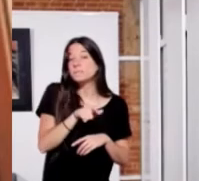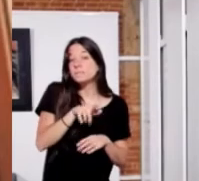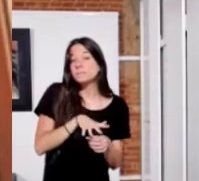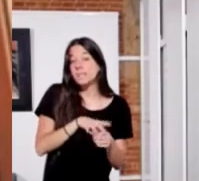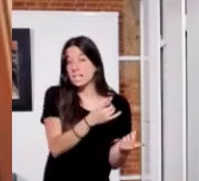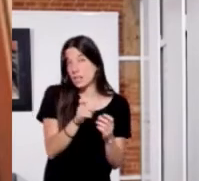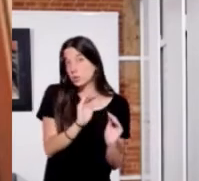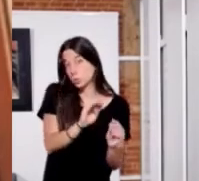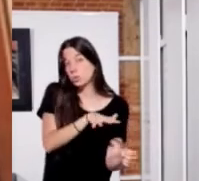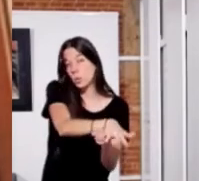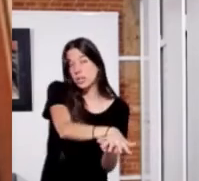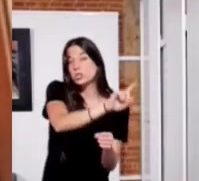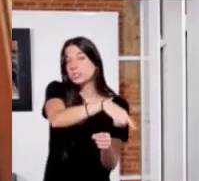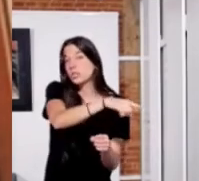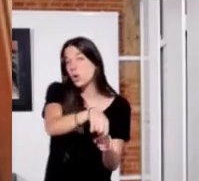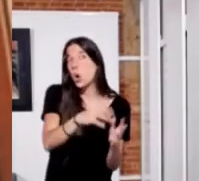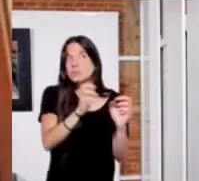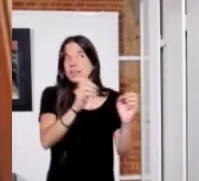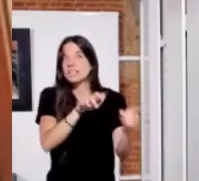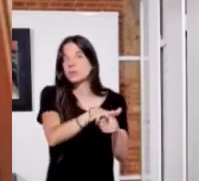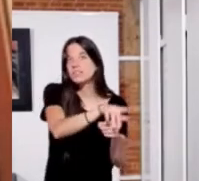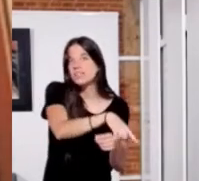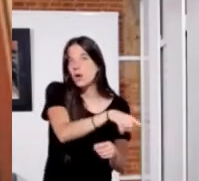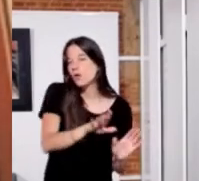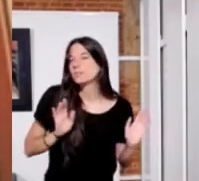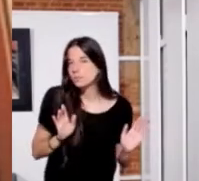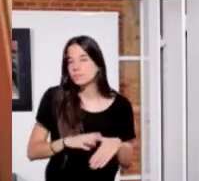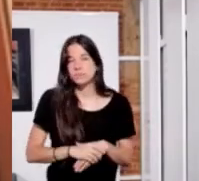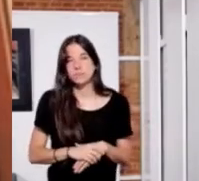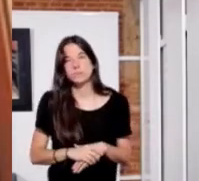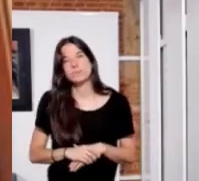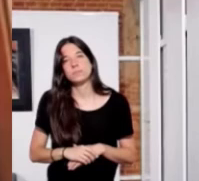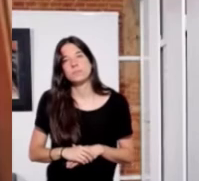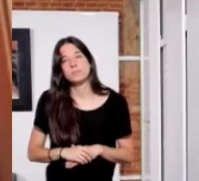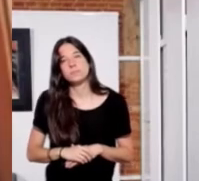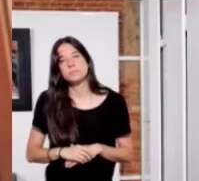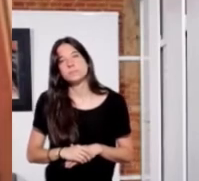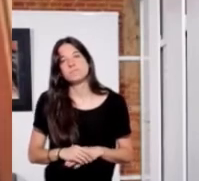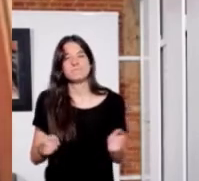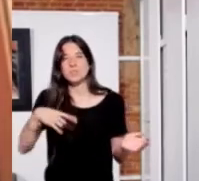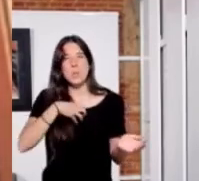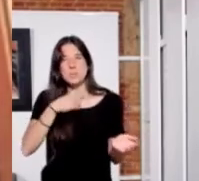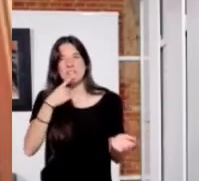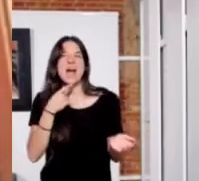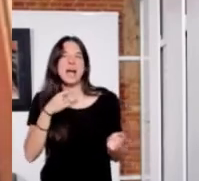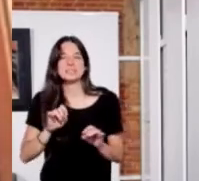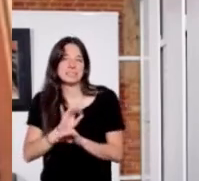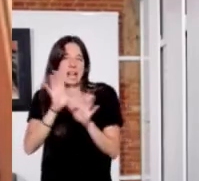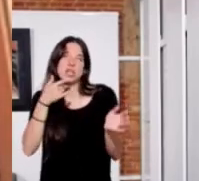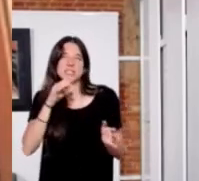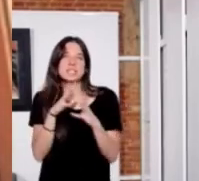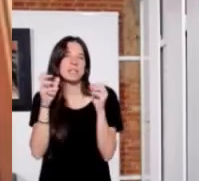las expectativas fundamentadas en verdad y en justicia. No demos por supuesto que las expectativas